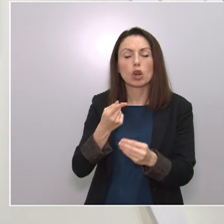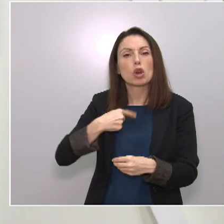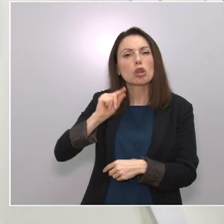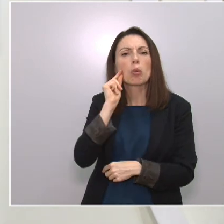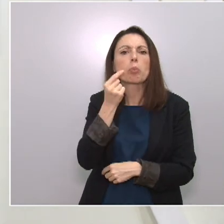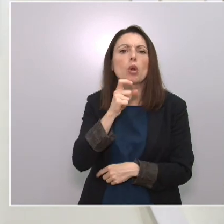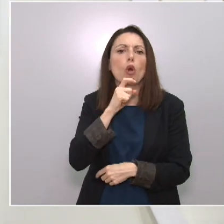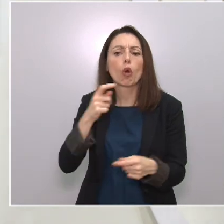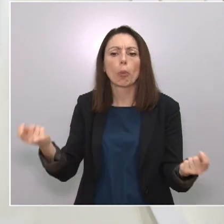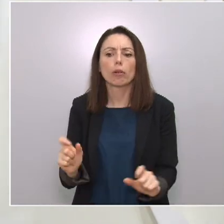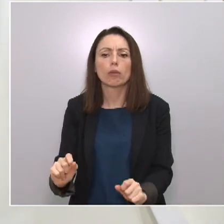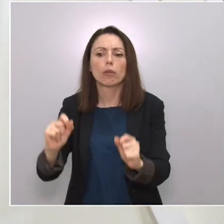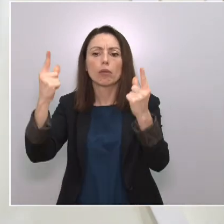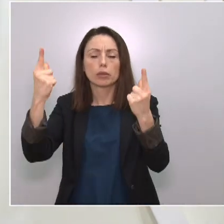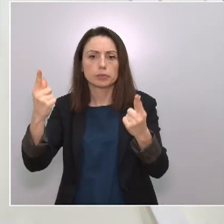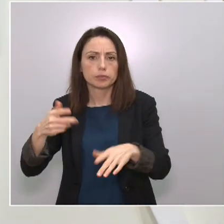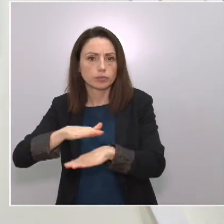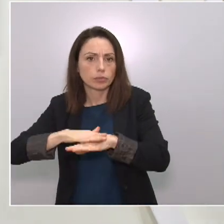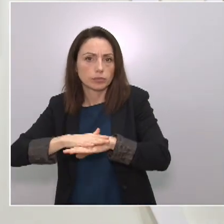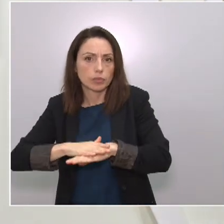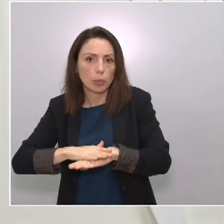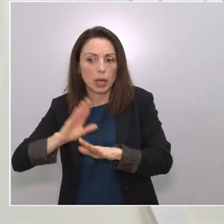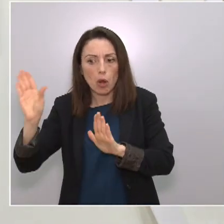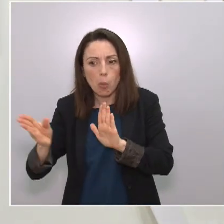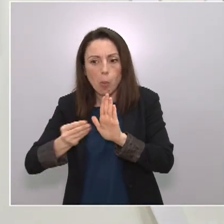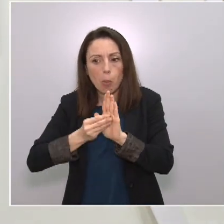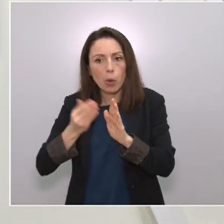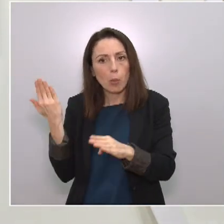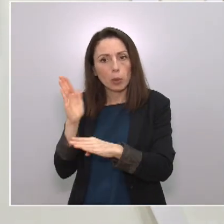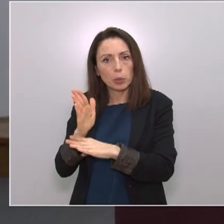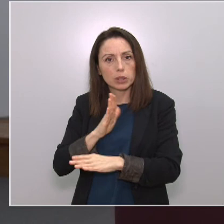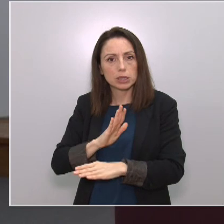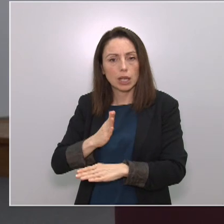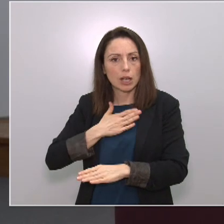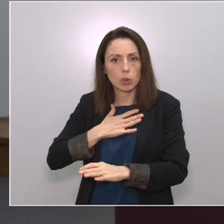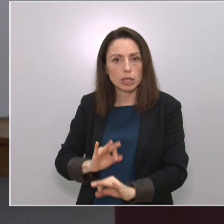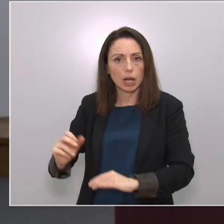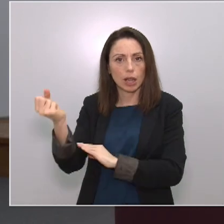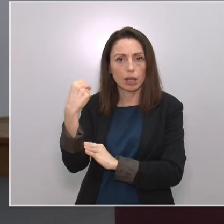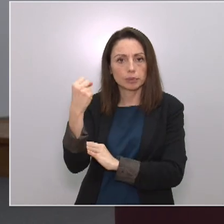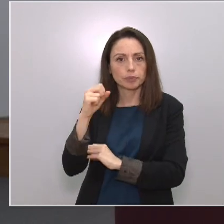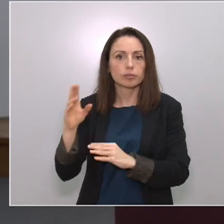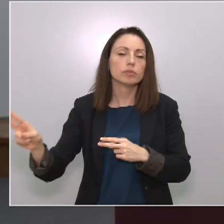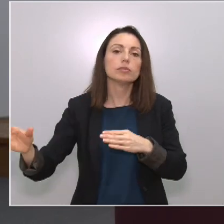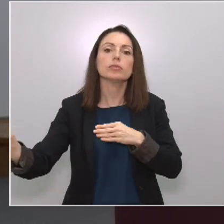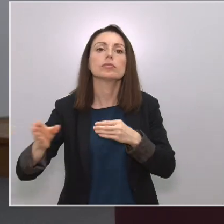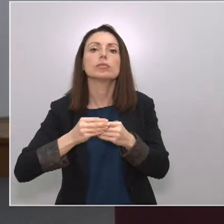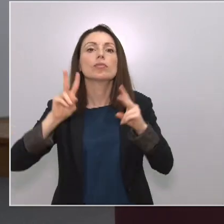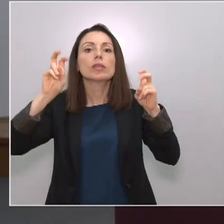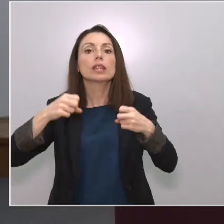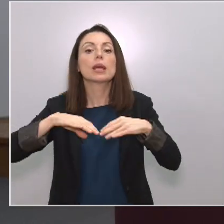Oficial del Estado, y sin recoger nuestras propuestas. Sí, bueno, respecto a las playas, saben que ha